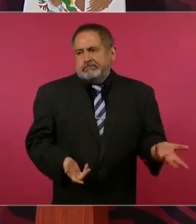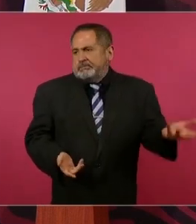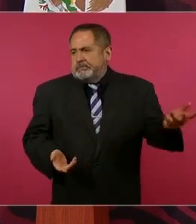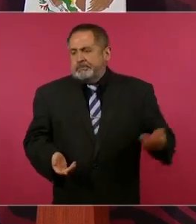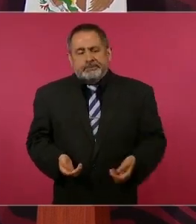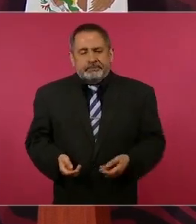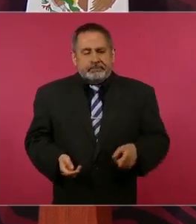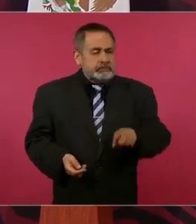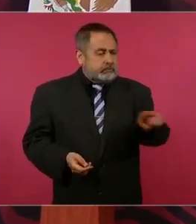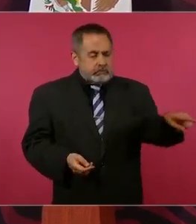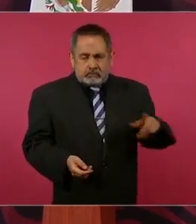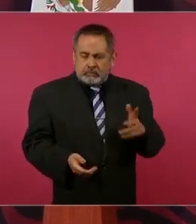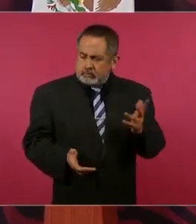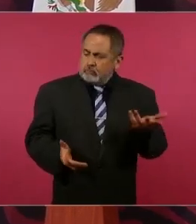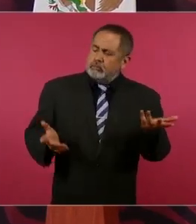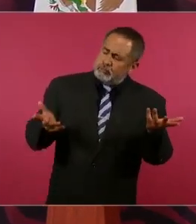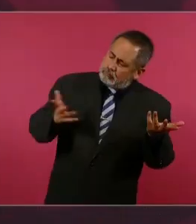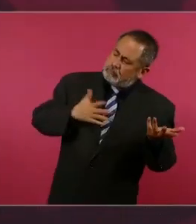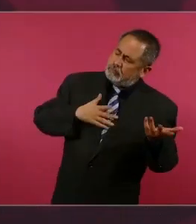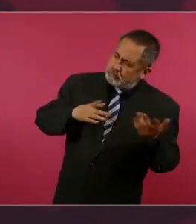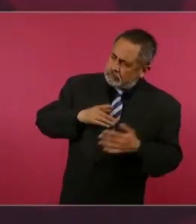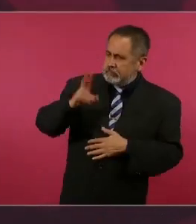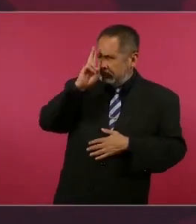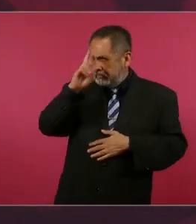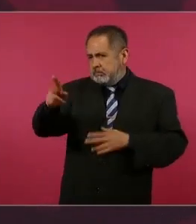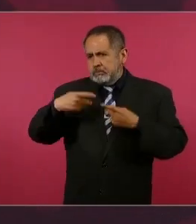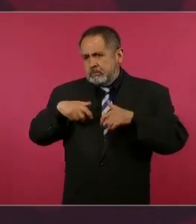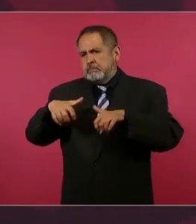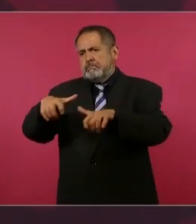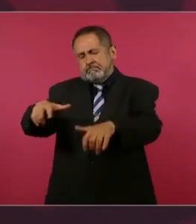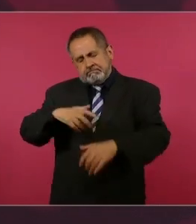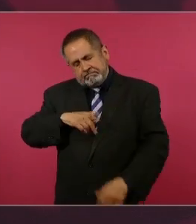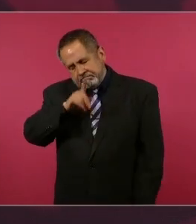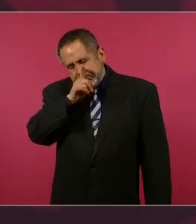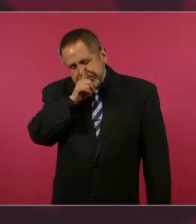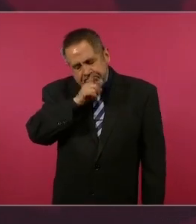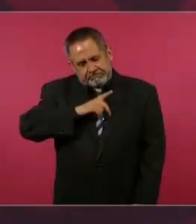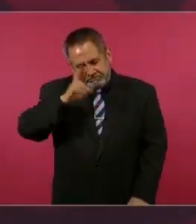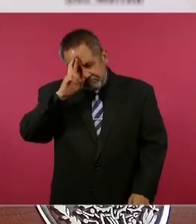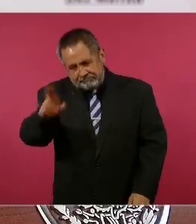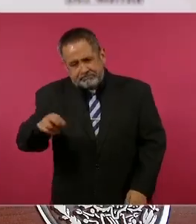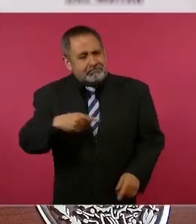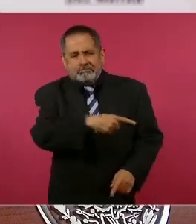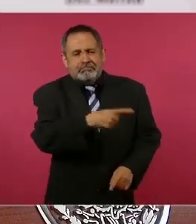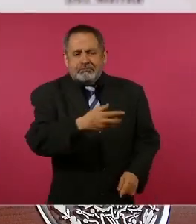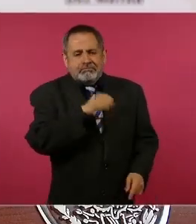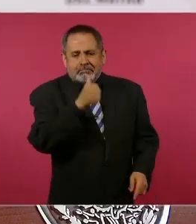mientras no se respete al pueblo,